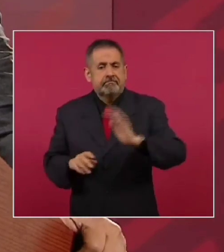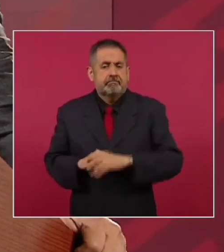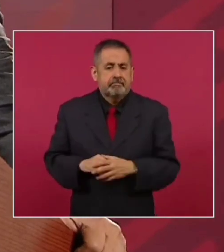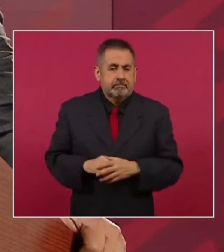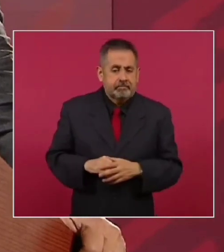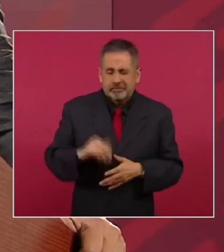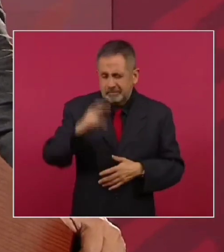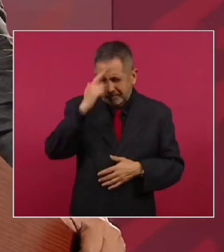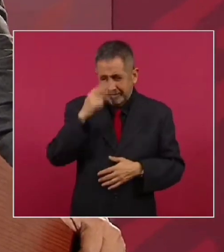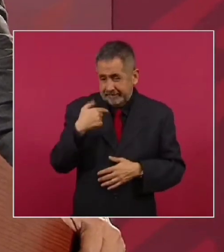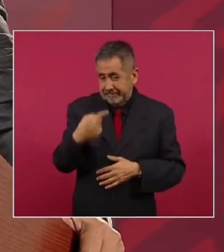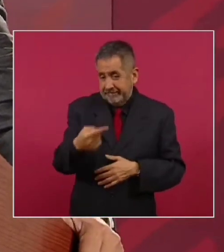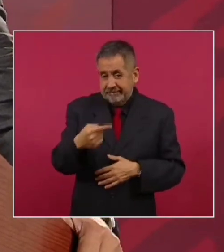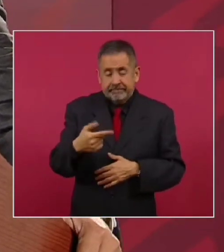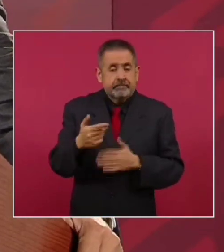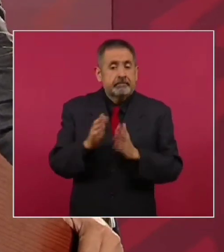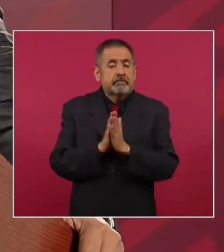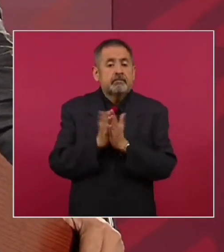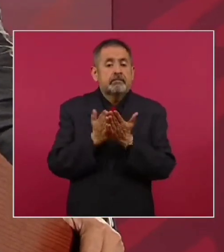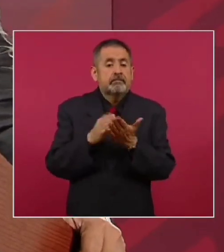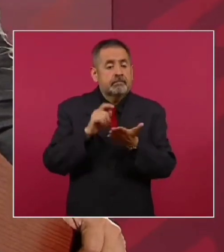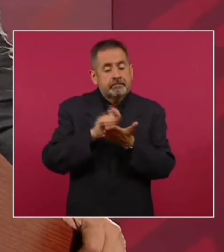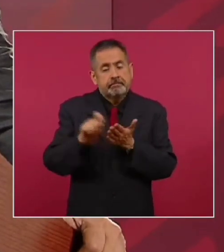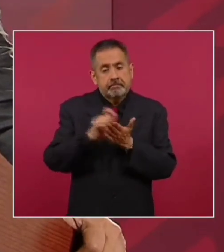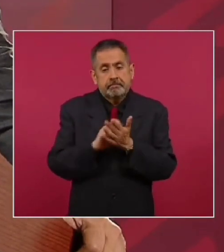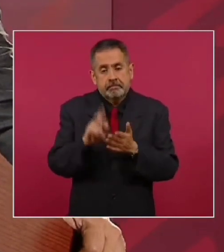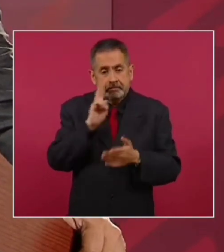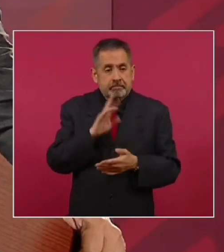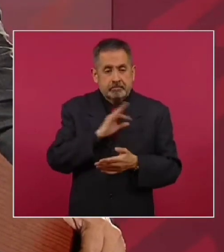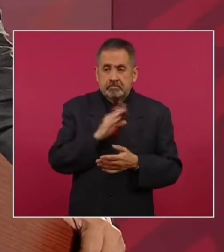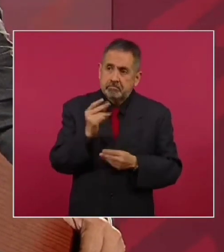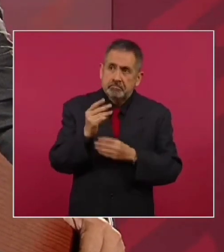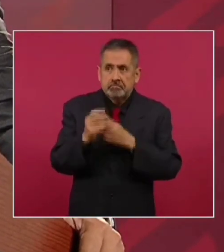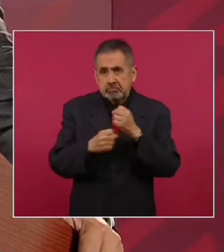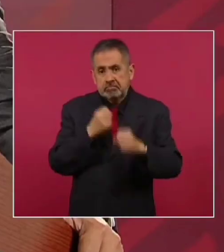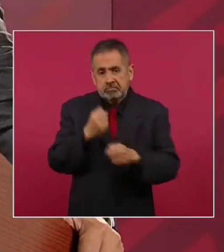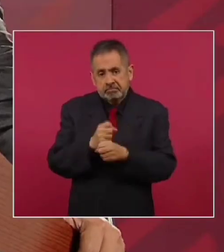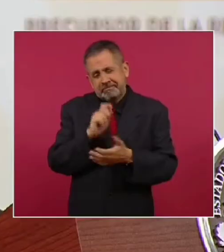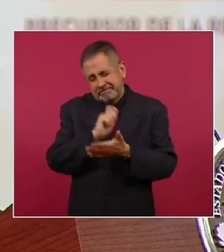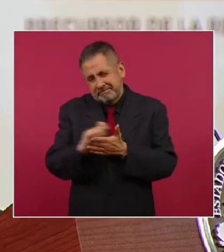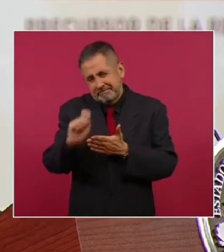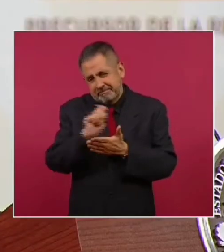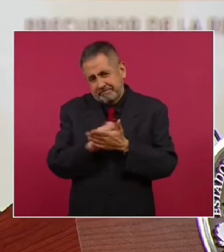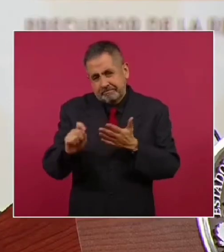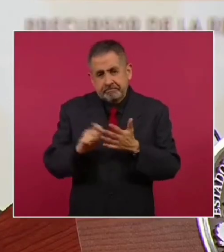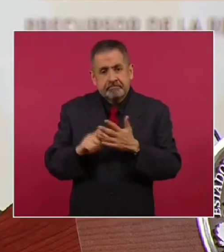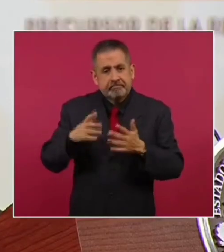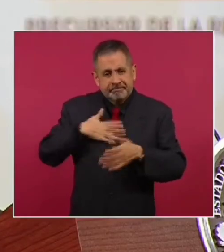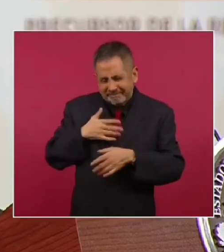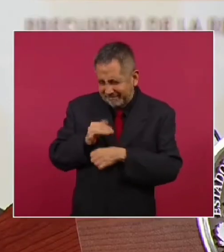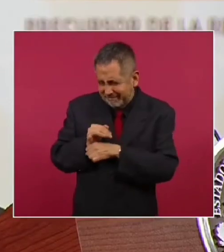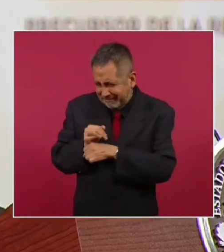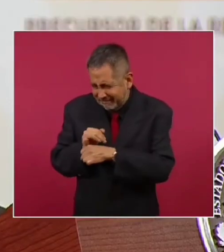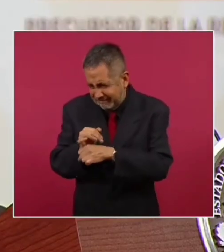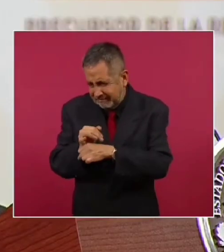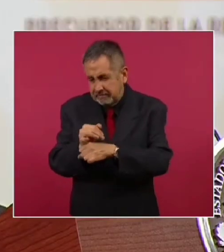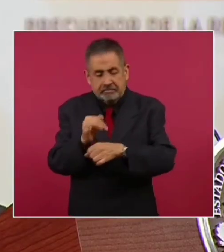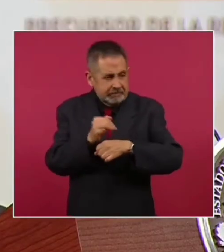les he explicado, que me va a llevar varios años, que es una investigación.